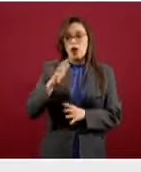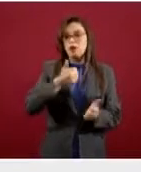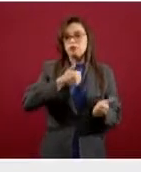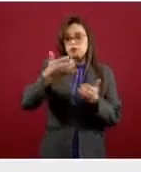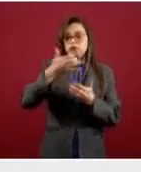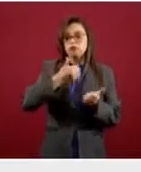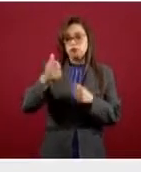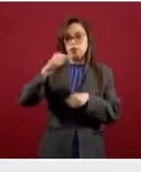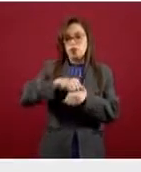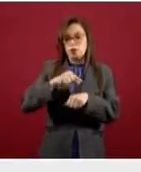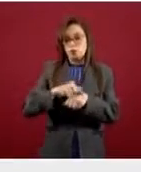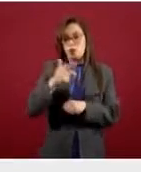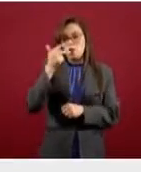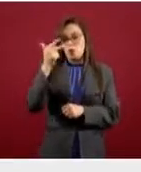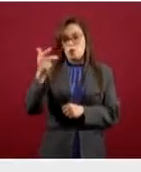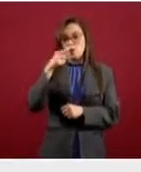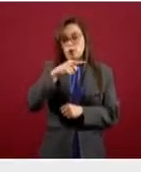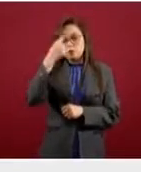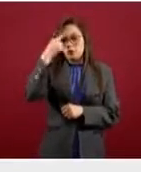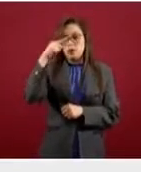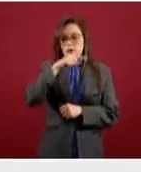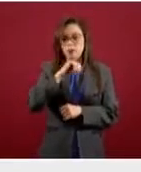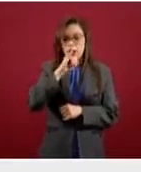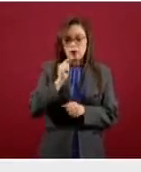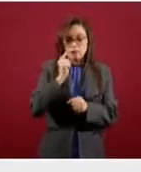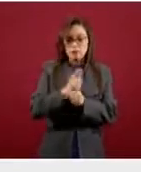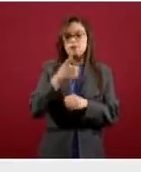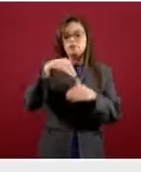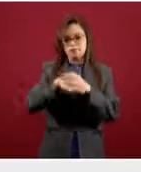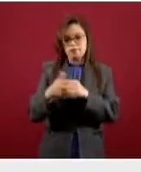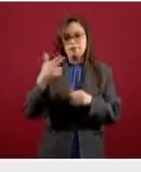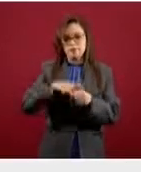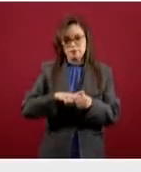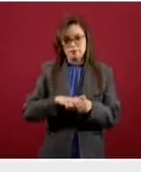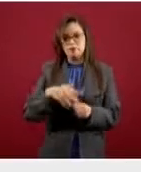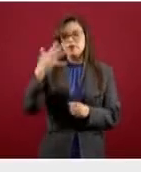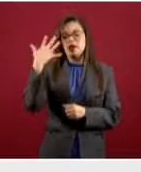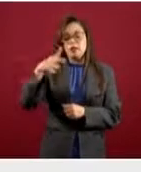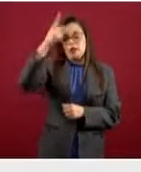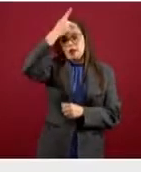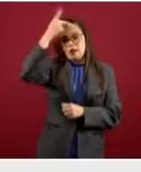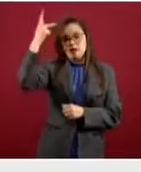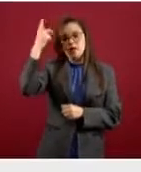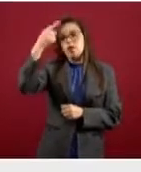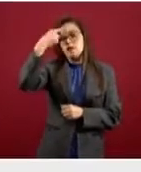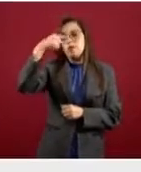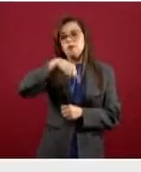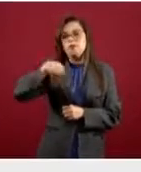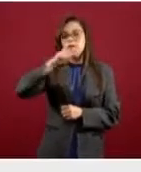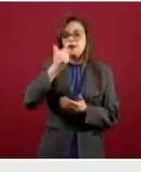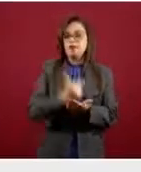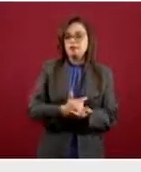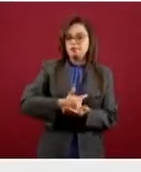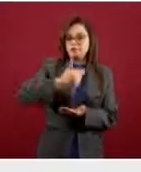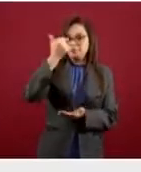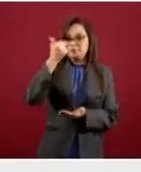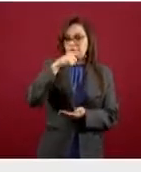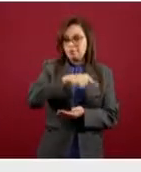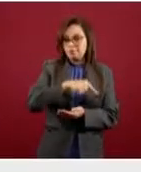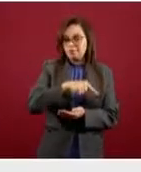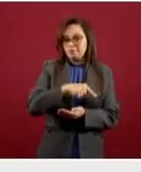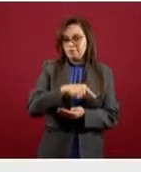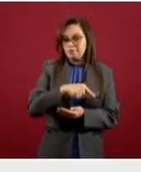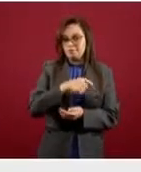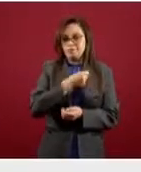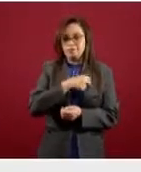A nutrición mandamos ayer también 10 enfermeras especialistas en terapia intensiva. Al ISSSTE mandaremos